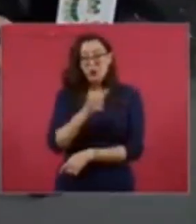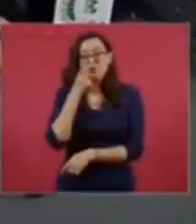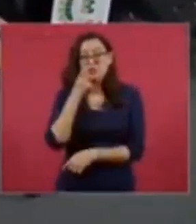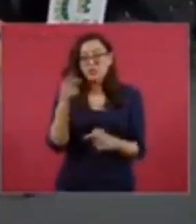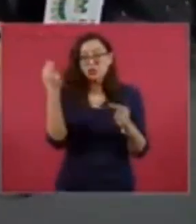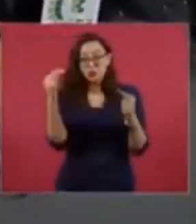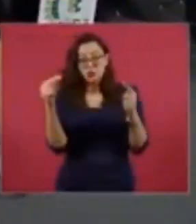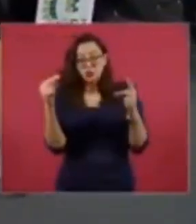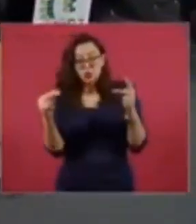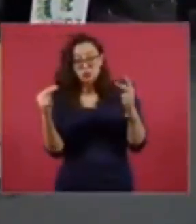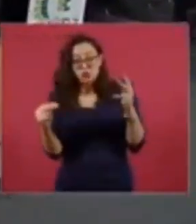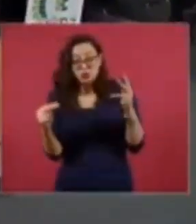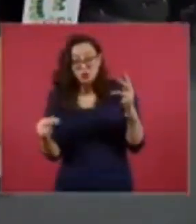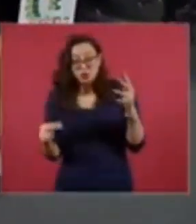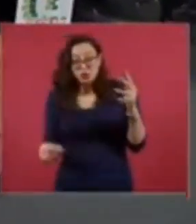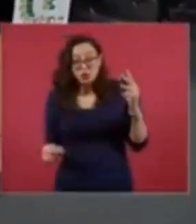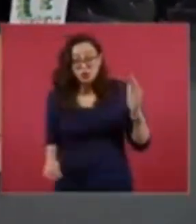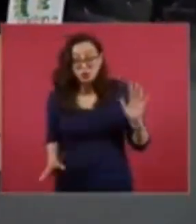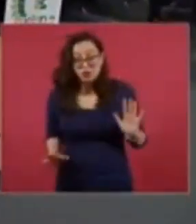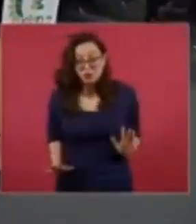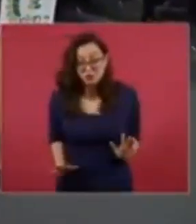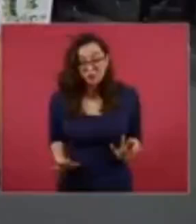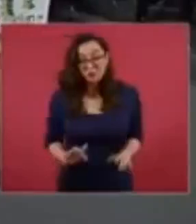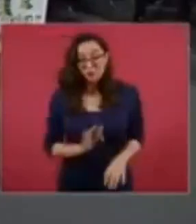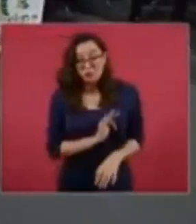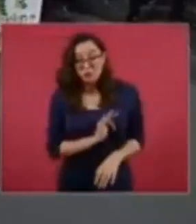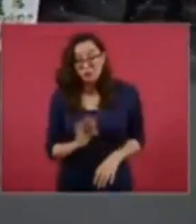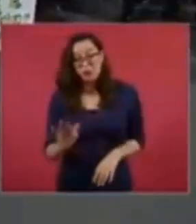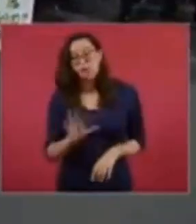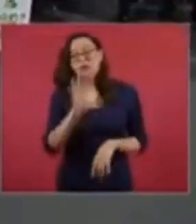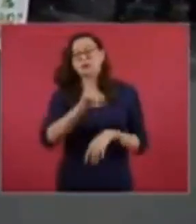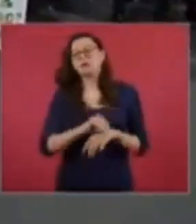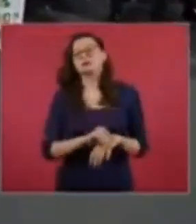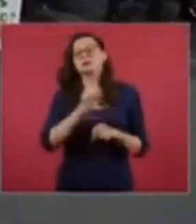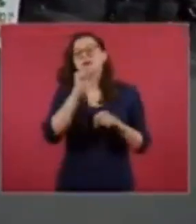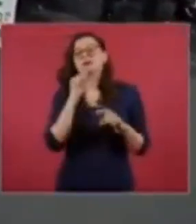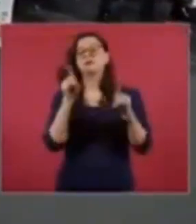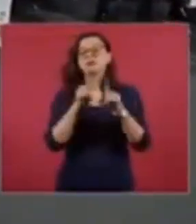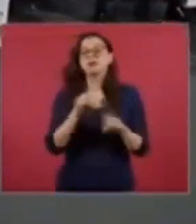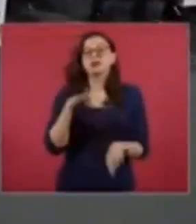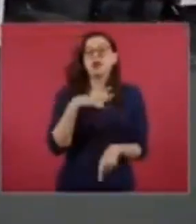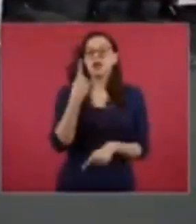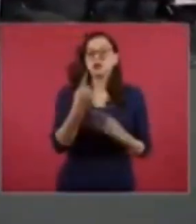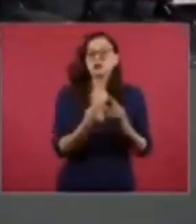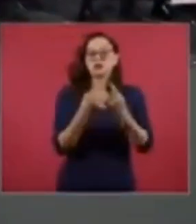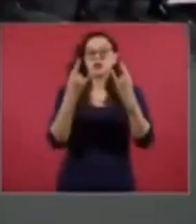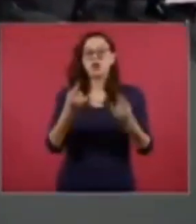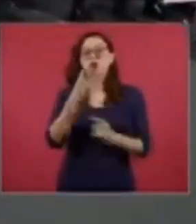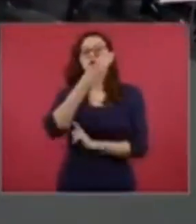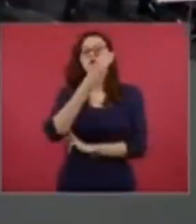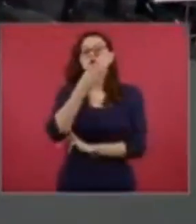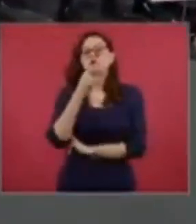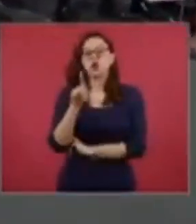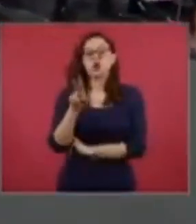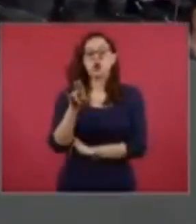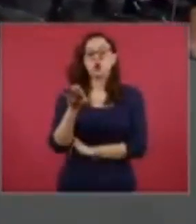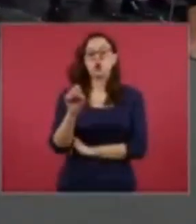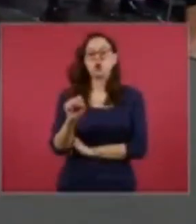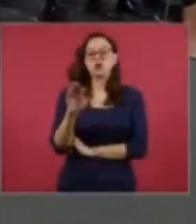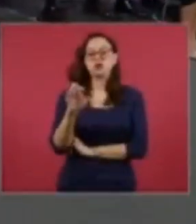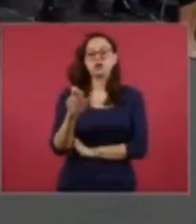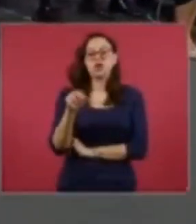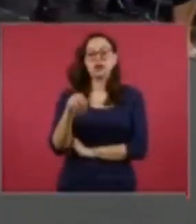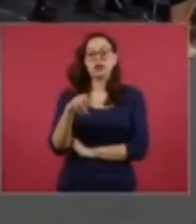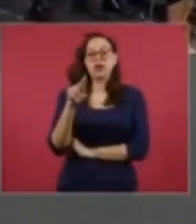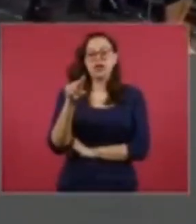y si quisiera saludarlos. Además, tenemos un caso especial, Luis Fernando Ramírez Cruz, quien